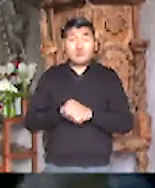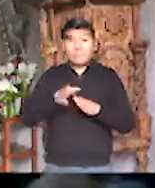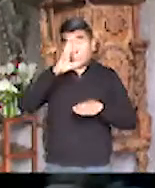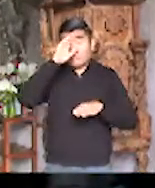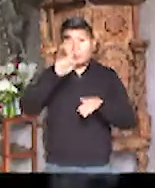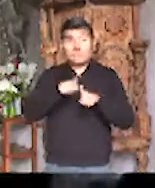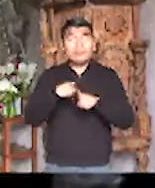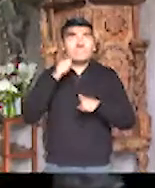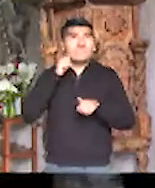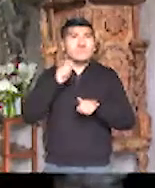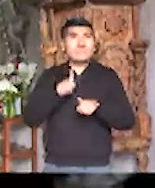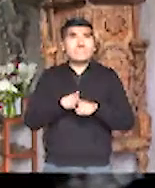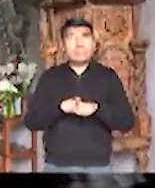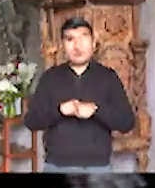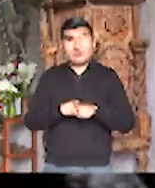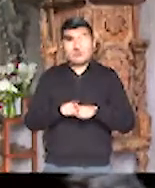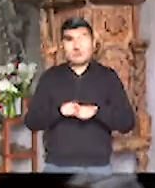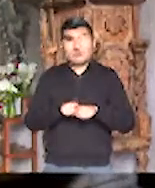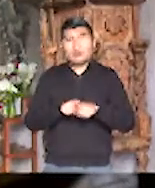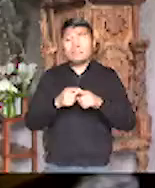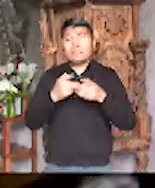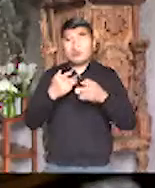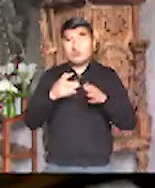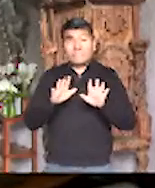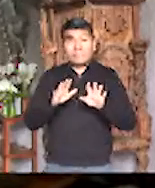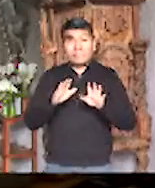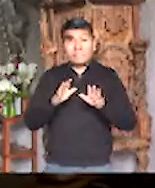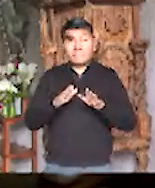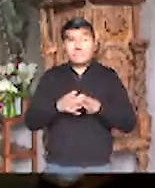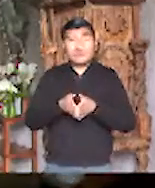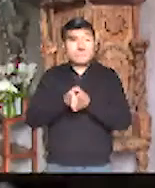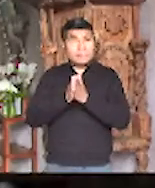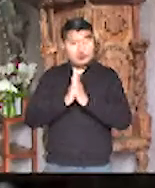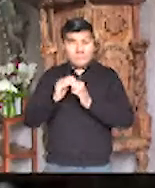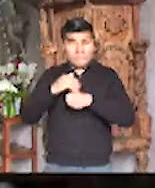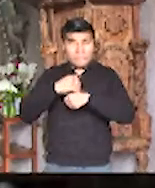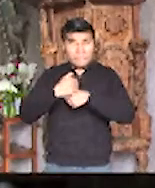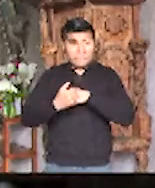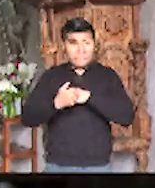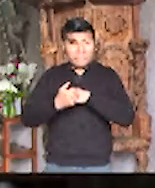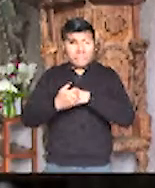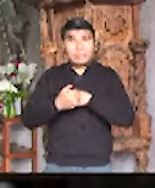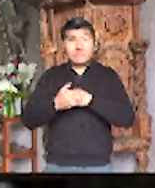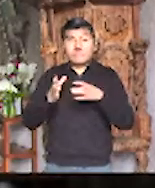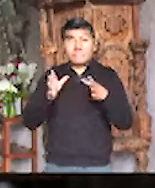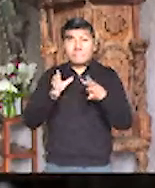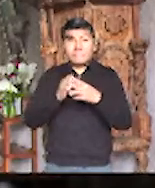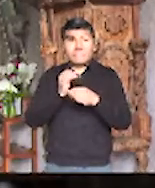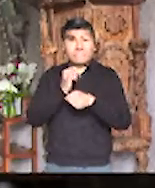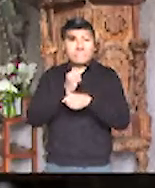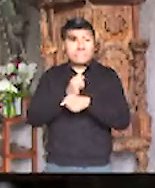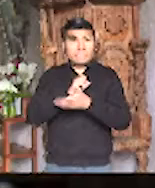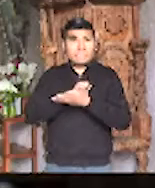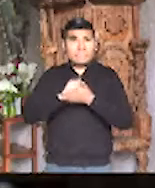y hermanas descubramos en el pan partido de la eucaristía el